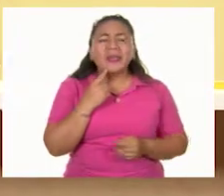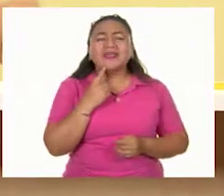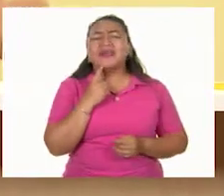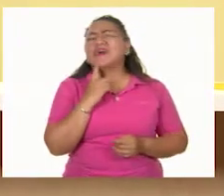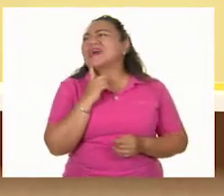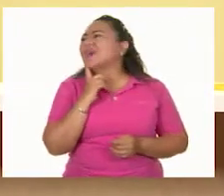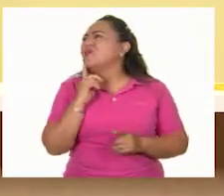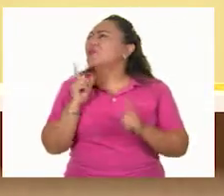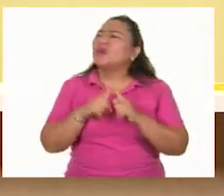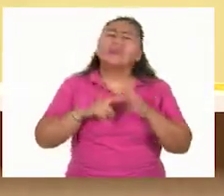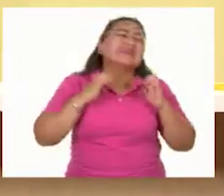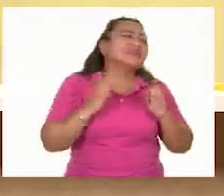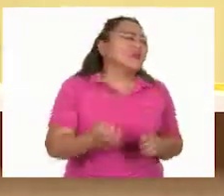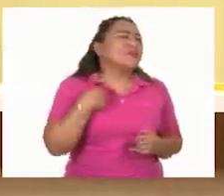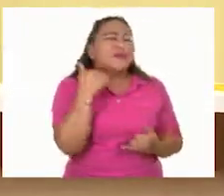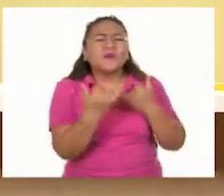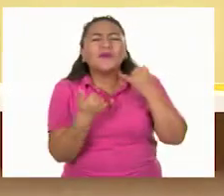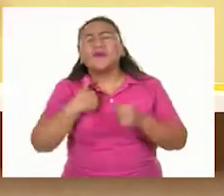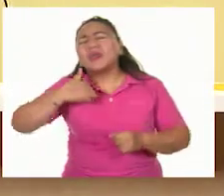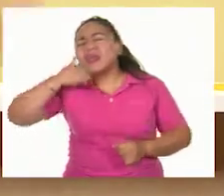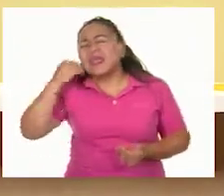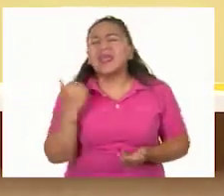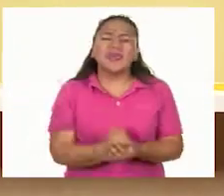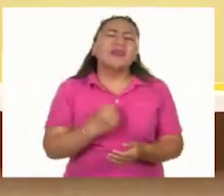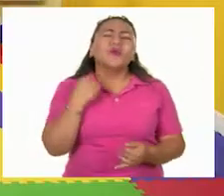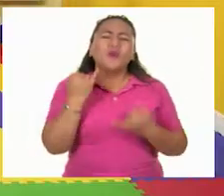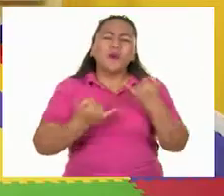¡Ay! ¿Dónde está mi juguete? ¡Quiero mi juguete!